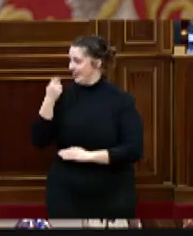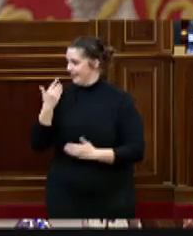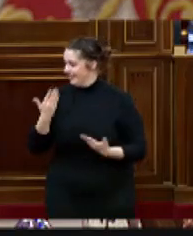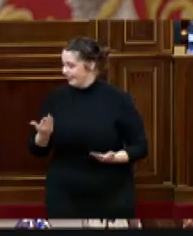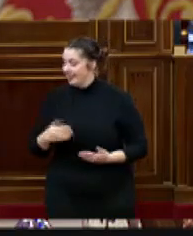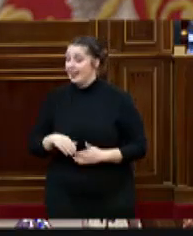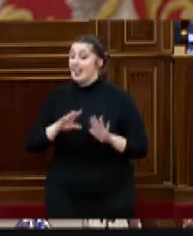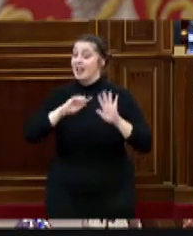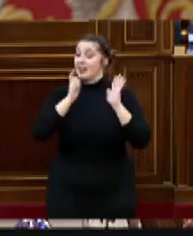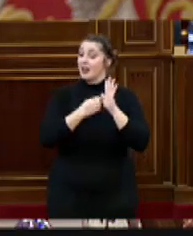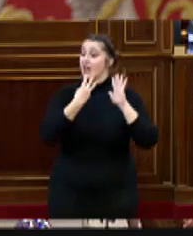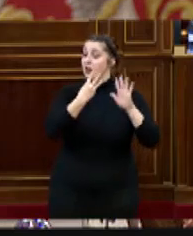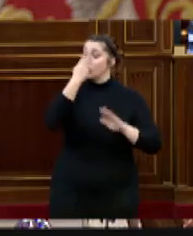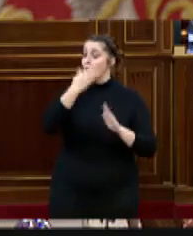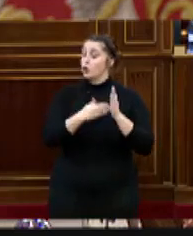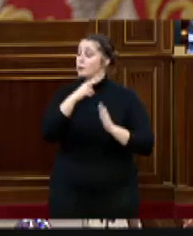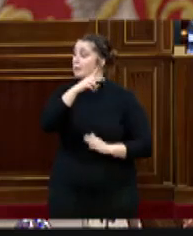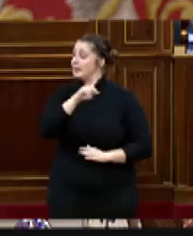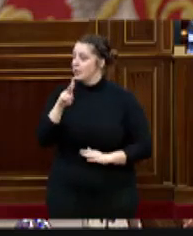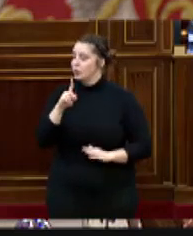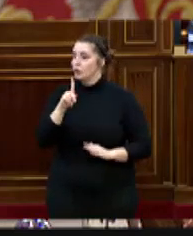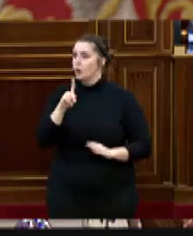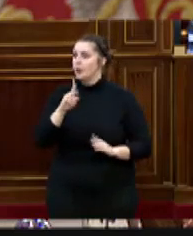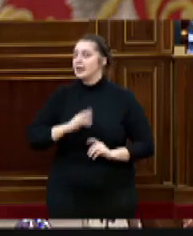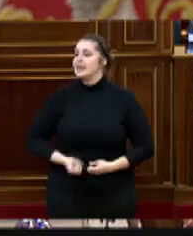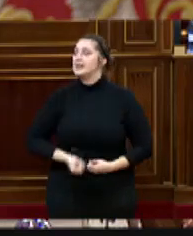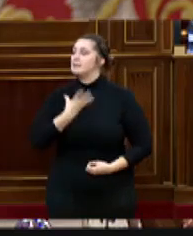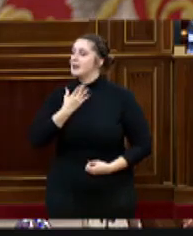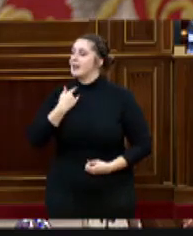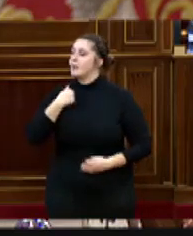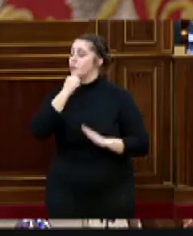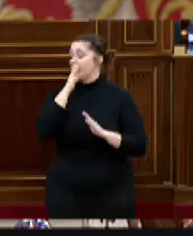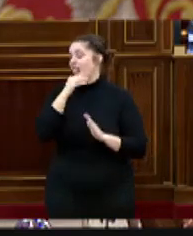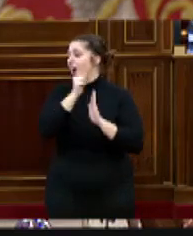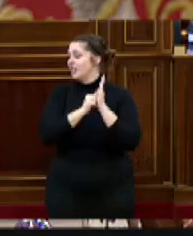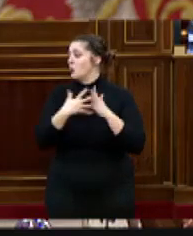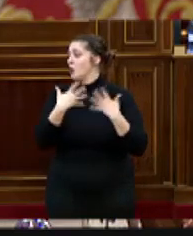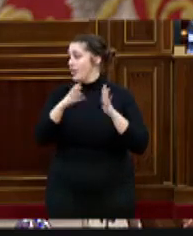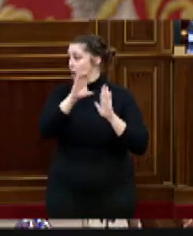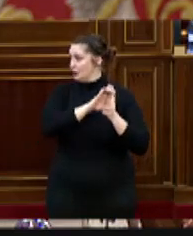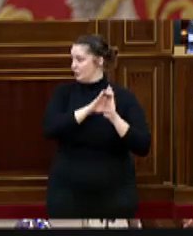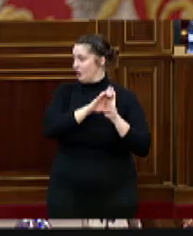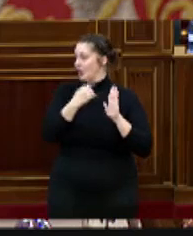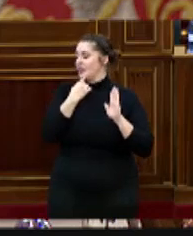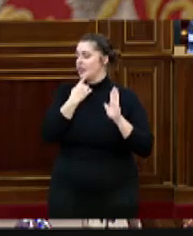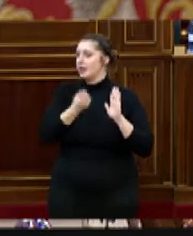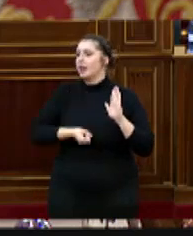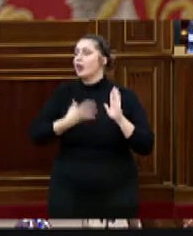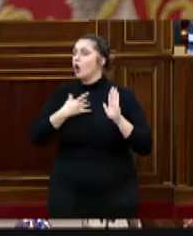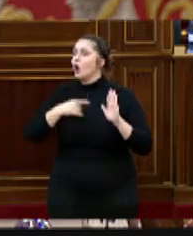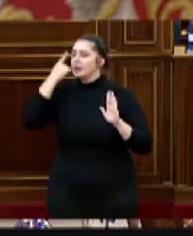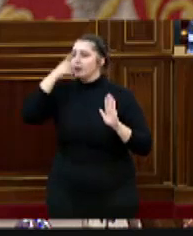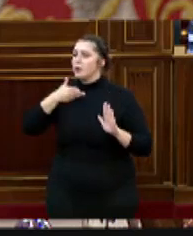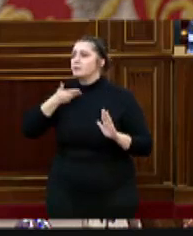ley 8/2021 precisamente está inspirada como exige el artículo 10 de la constitución en el respeto